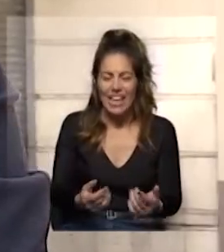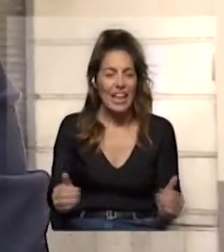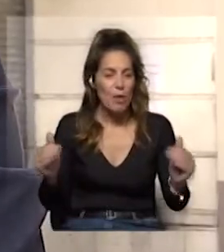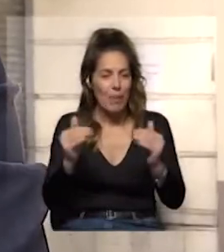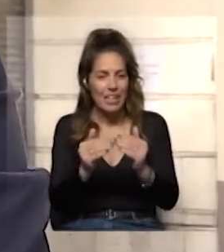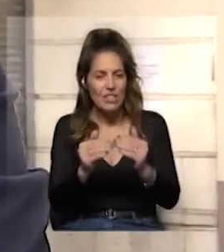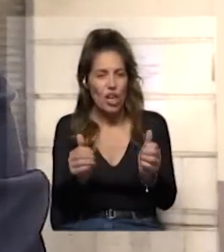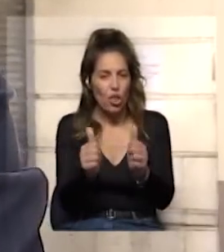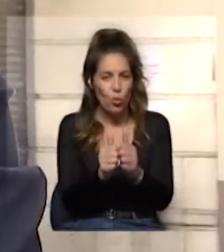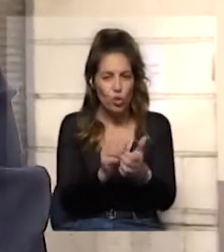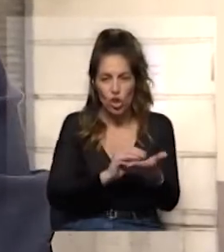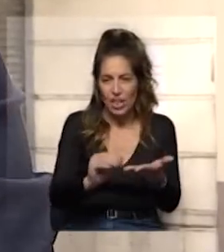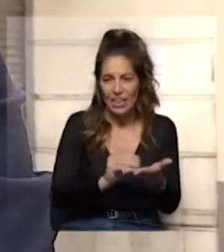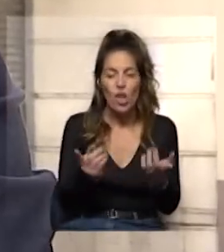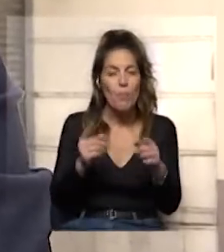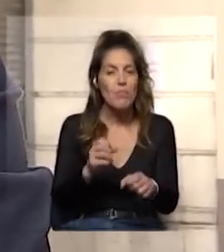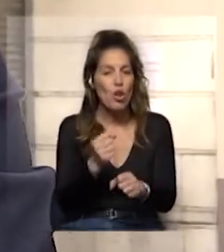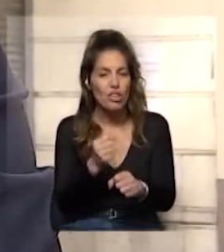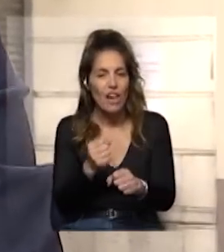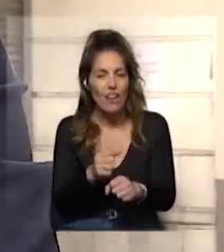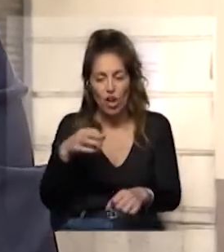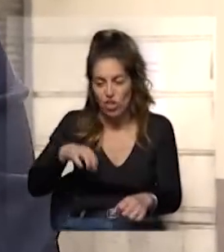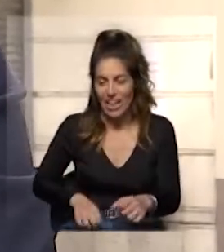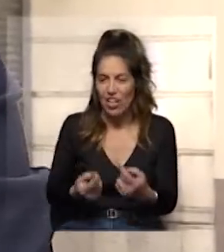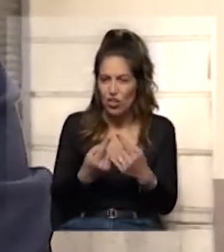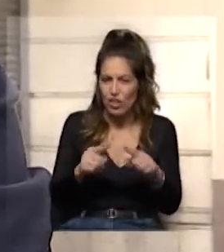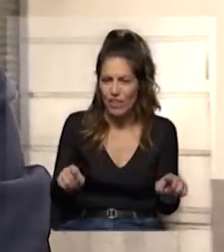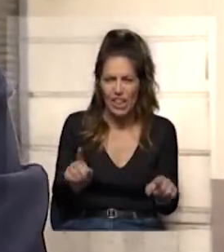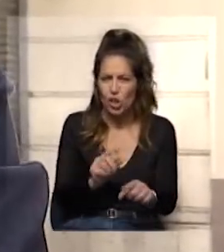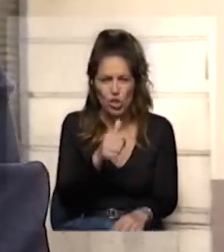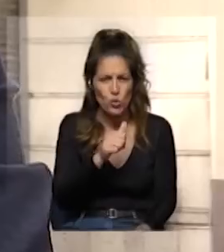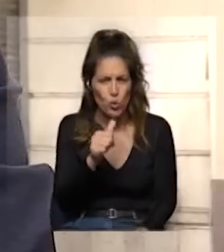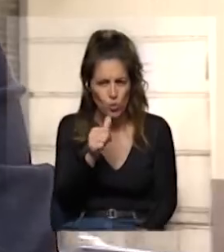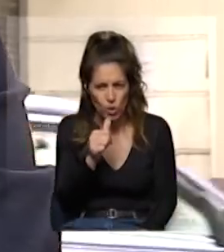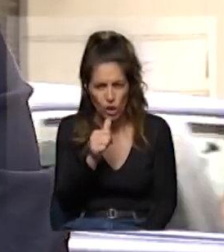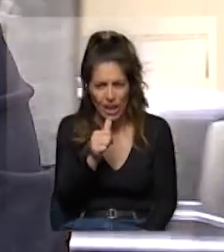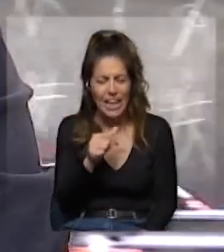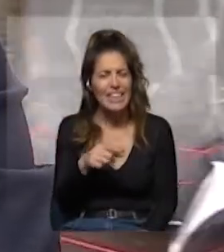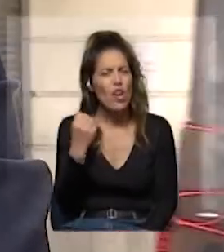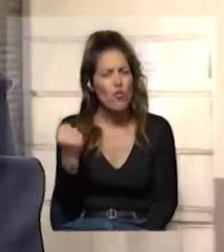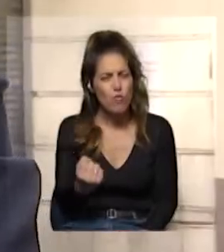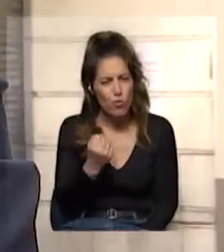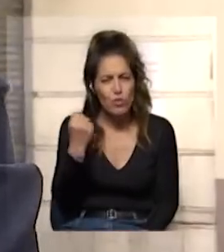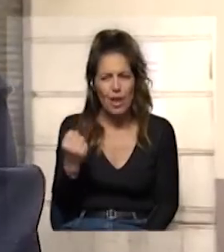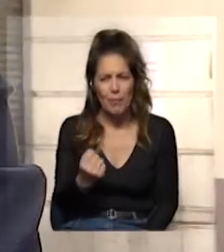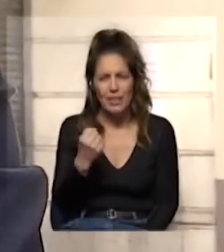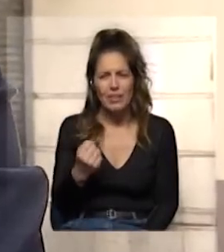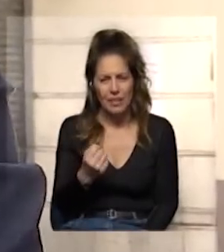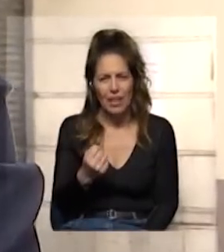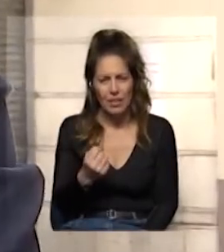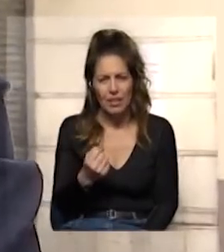adjuntos y aspos realizan la misma tarea perciben un salario diferente y eso no se ha solucionado y algo fundamental el